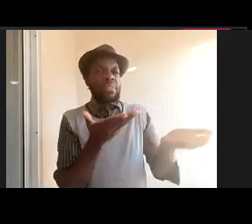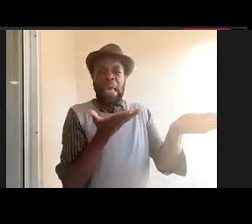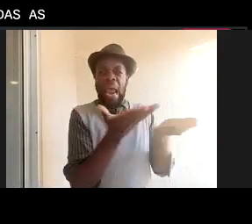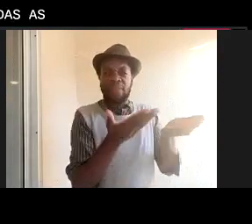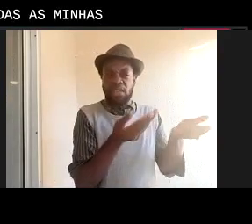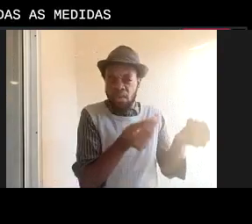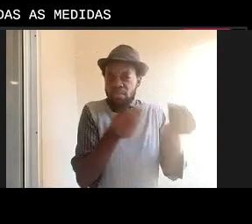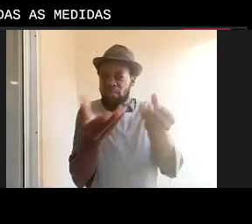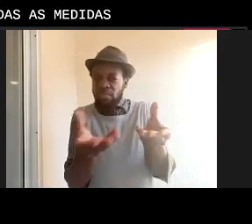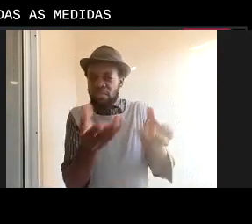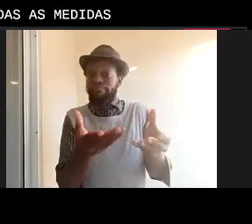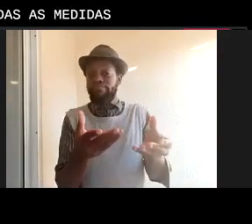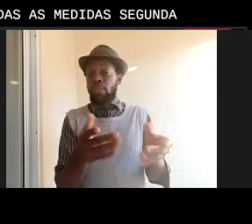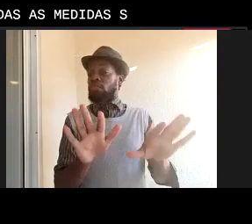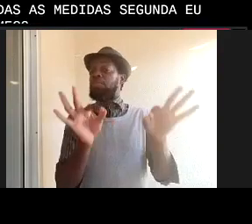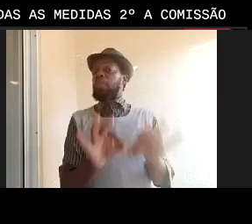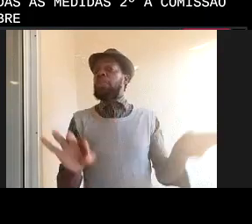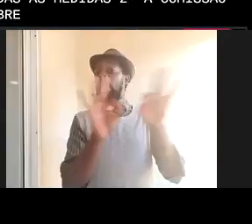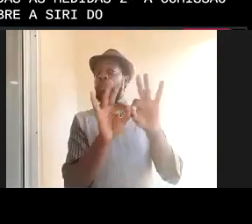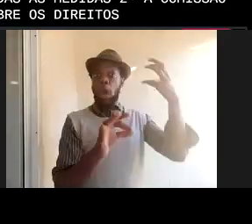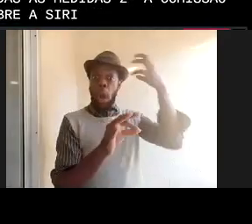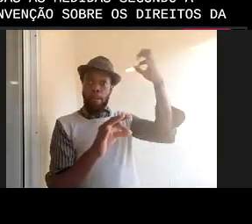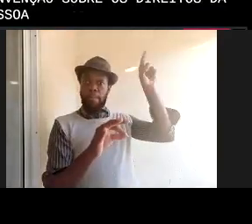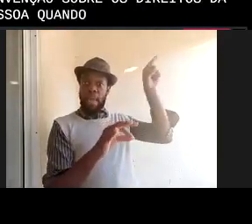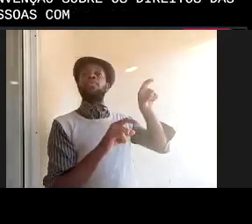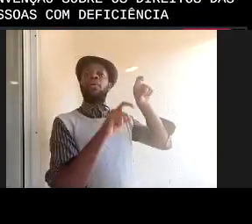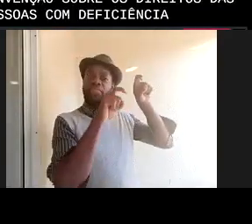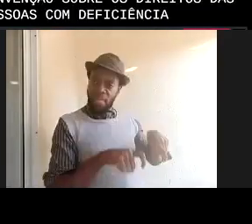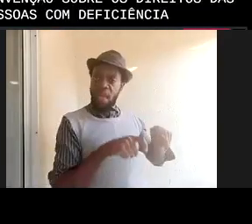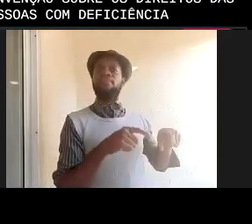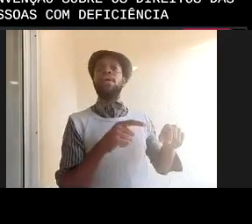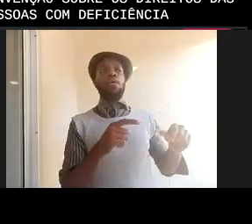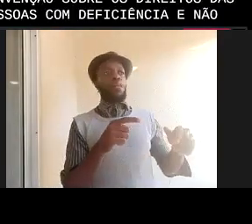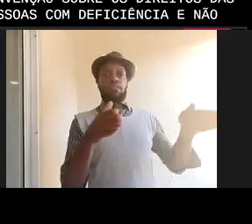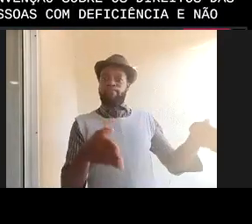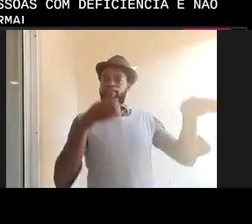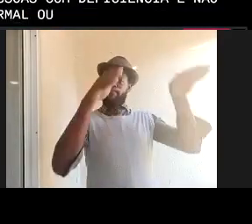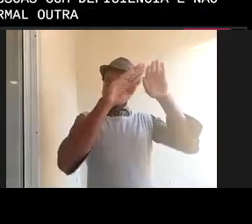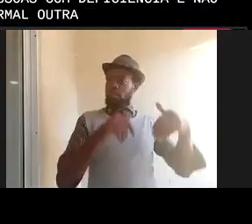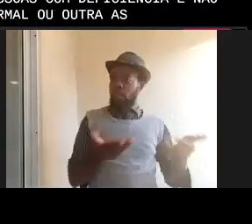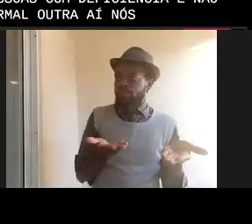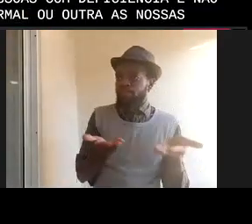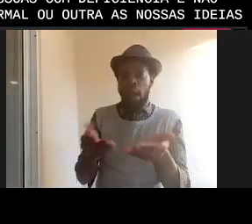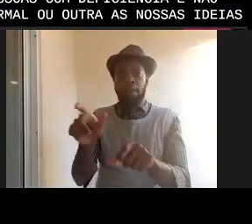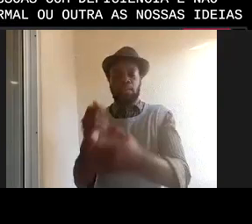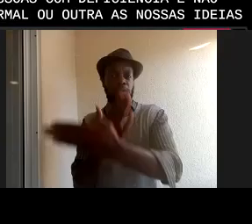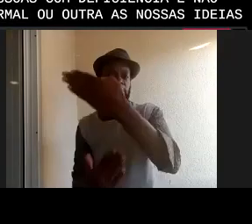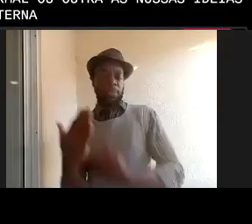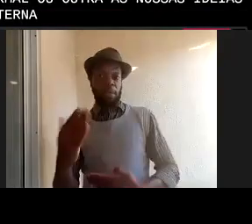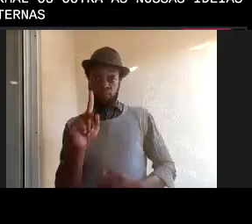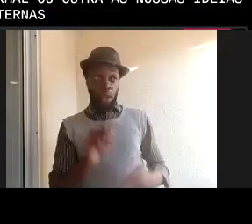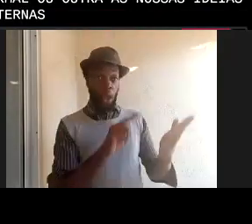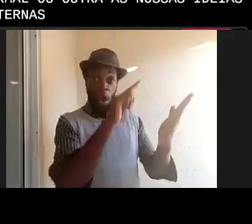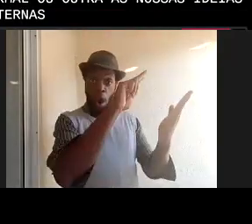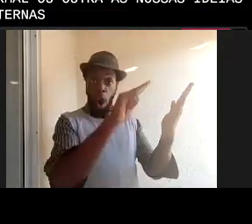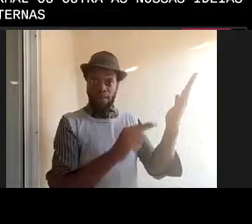la Convención sobre los Derechos de las Personas con Discapacidad y de alguna manera nuestras leyes internas dirigidas hacia las